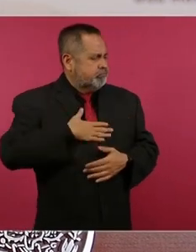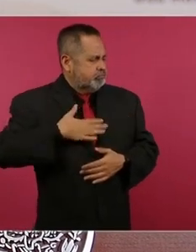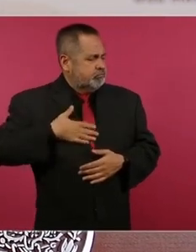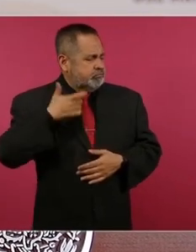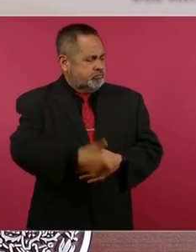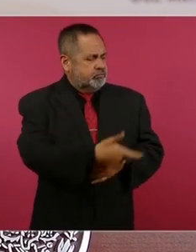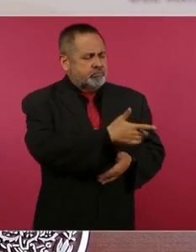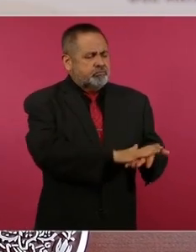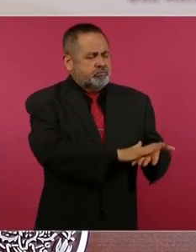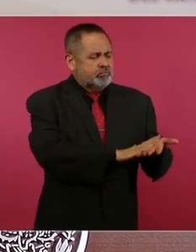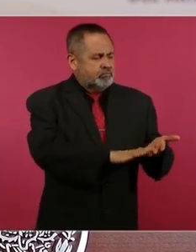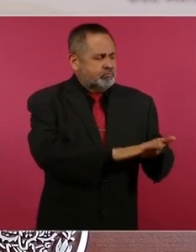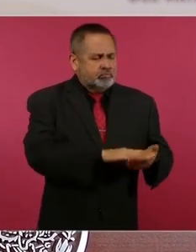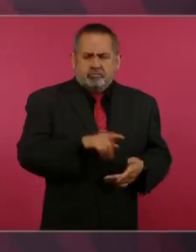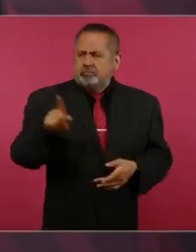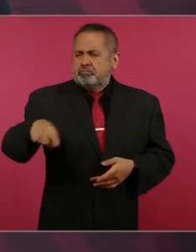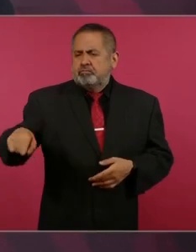que todavía